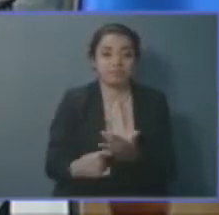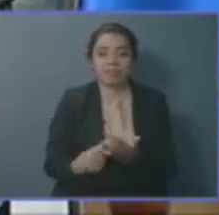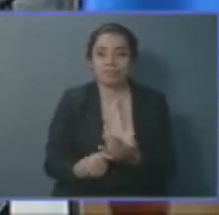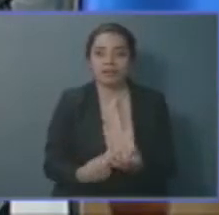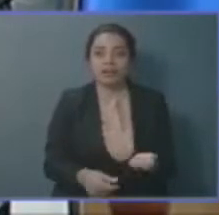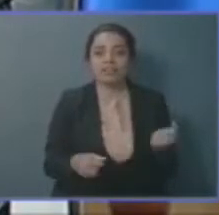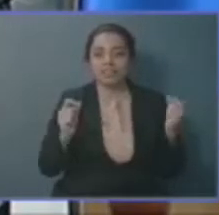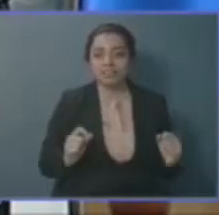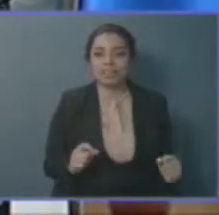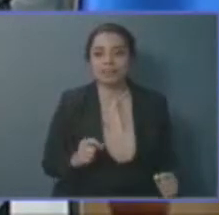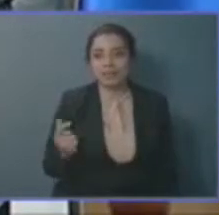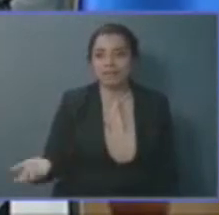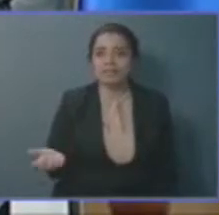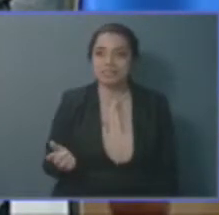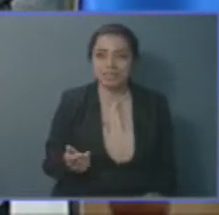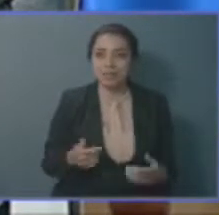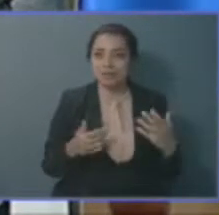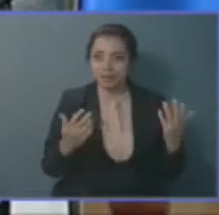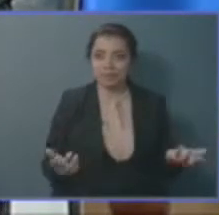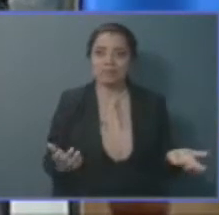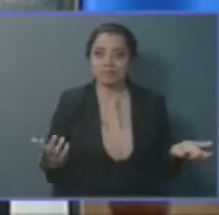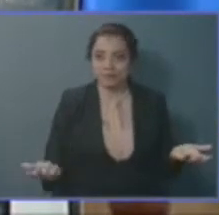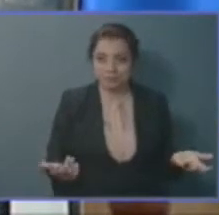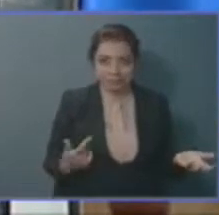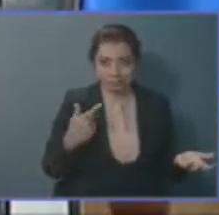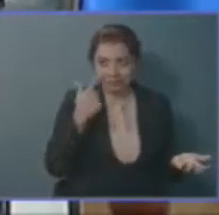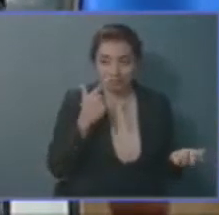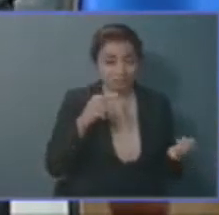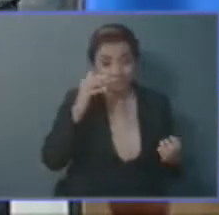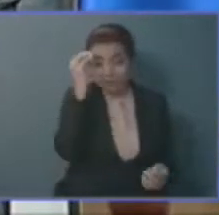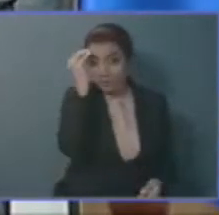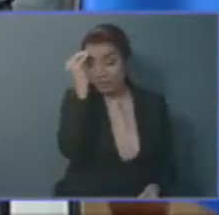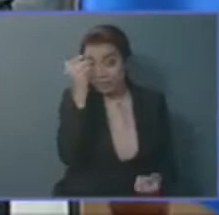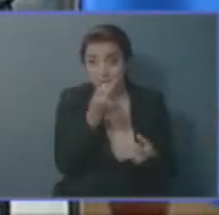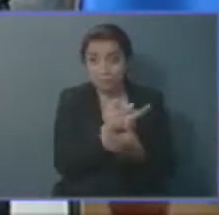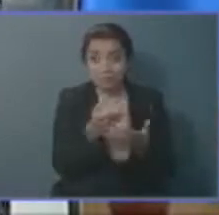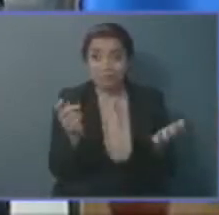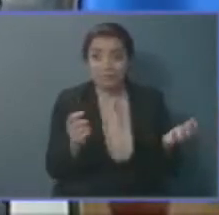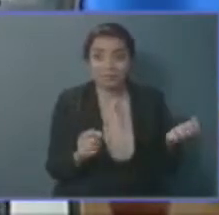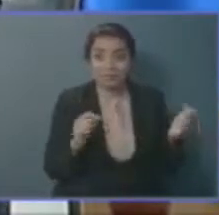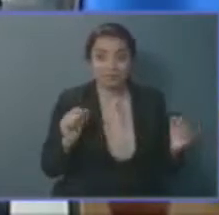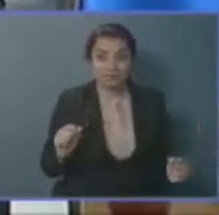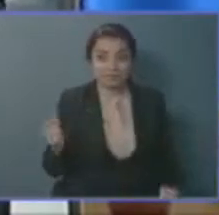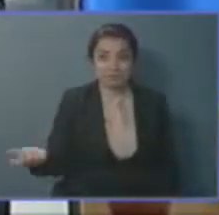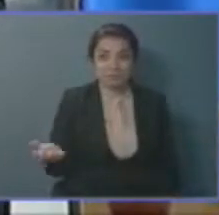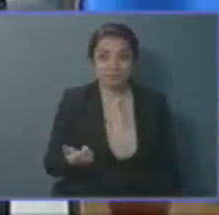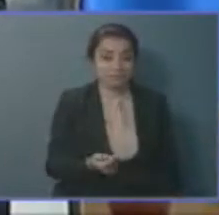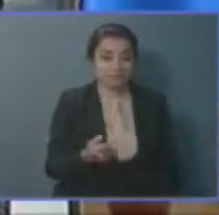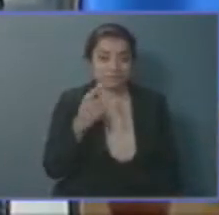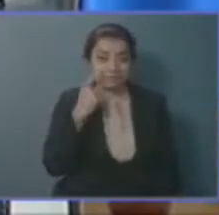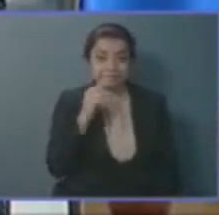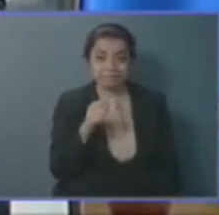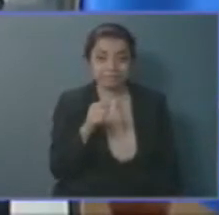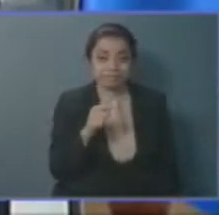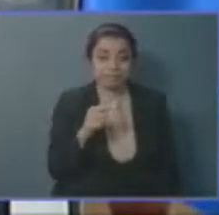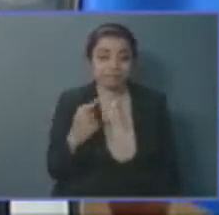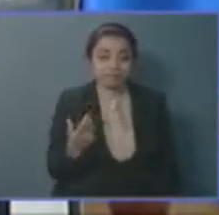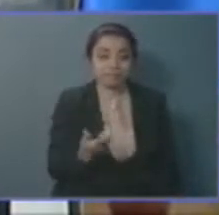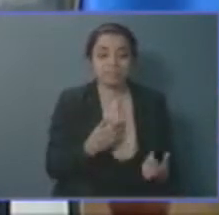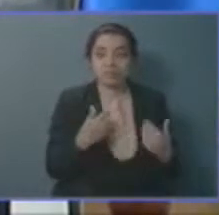prolongadamente cuando ya es del conocimiento público con amplitud los